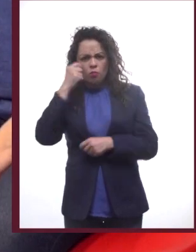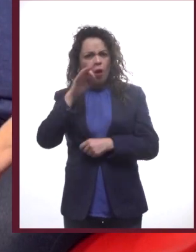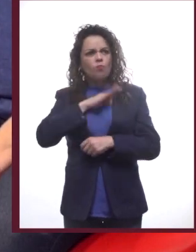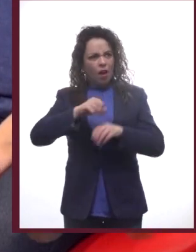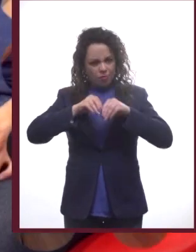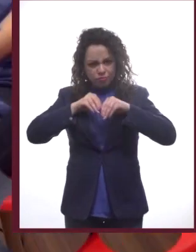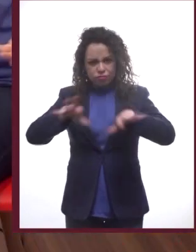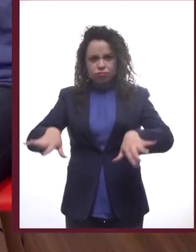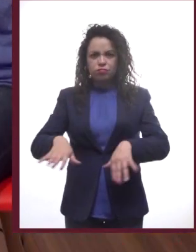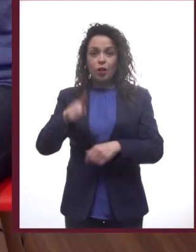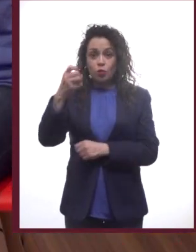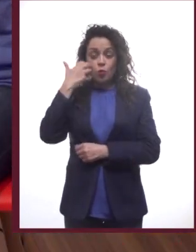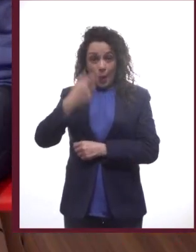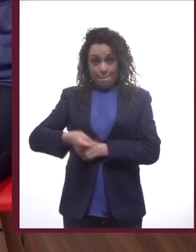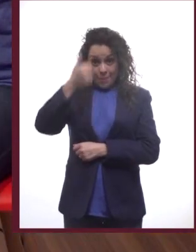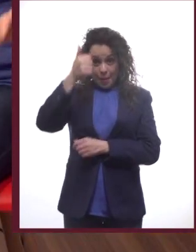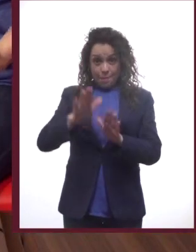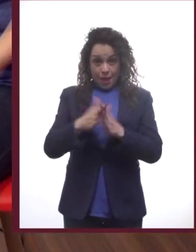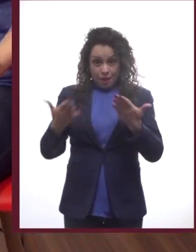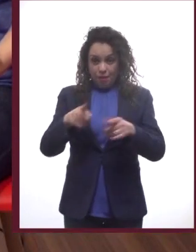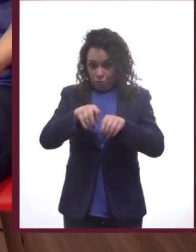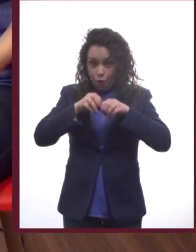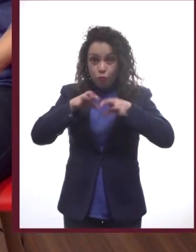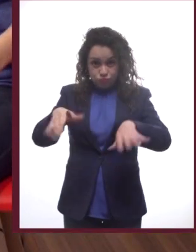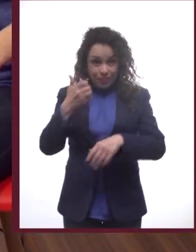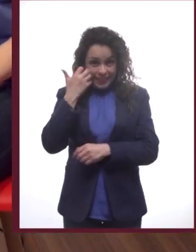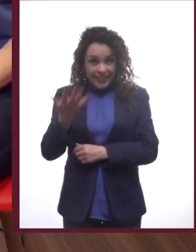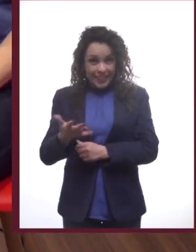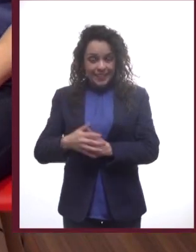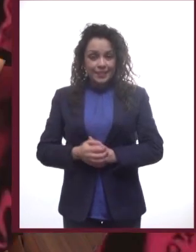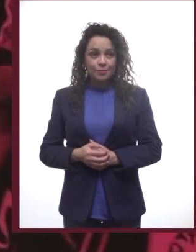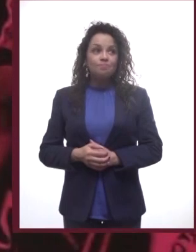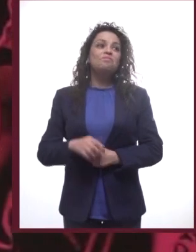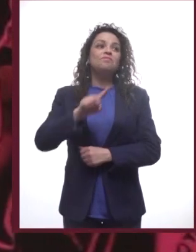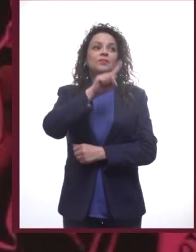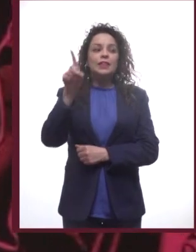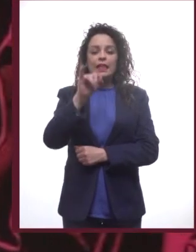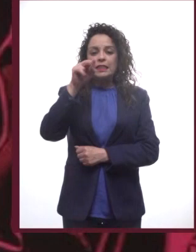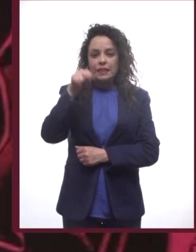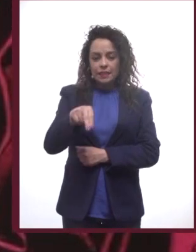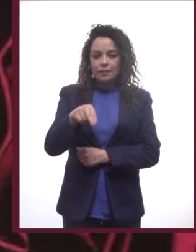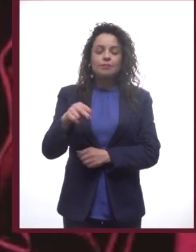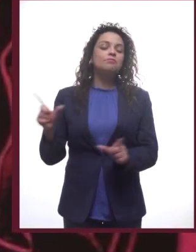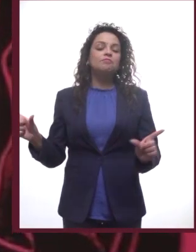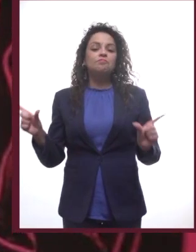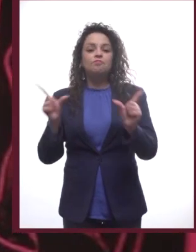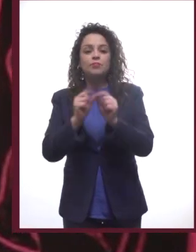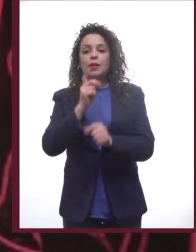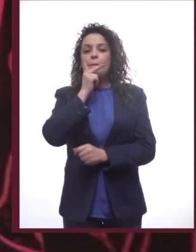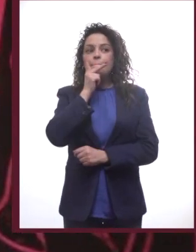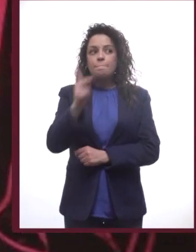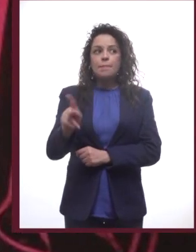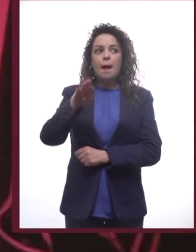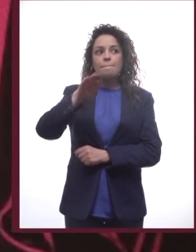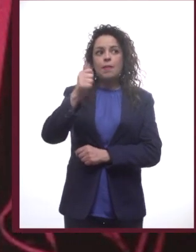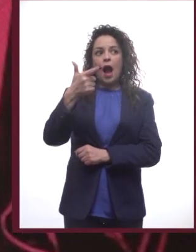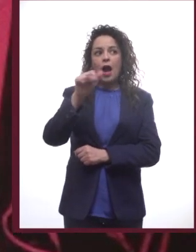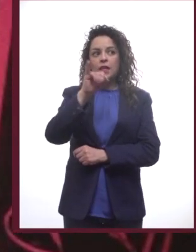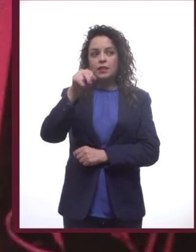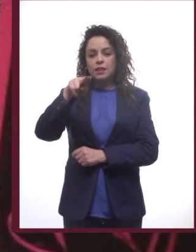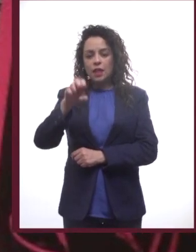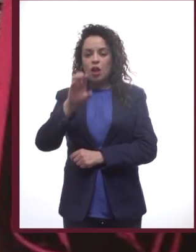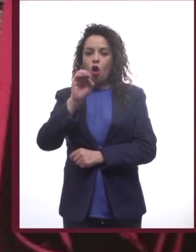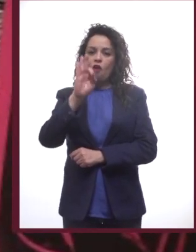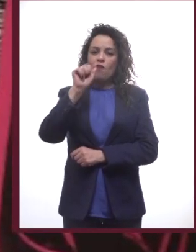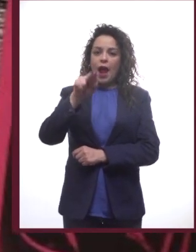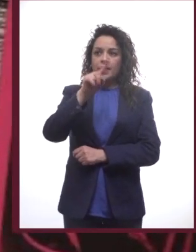página. ¿Te gustaría publicar tu primer libro? Un zine, una abreviatura de las palabras magazine